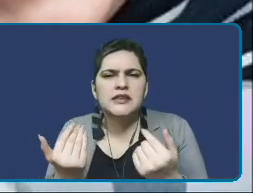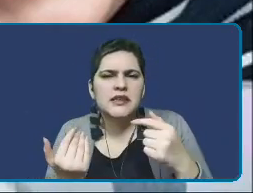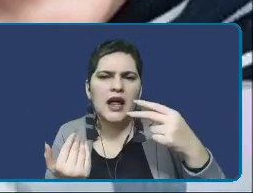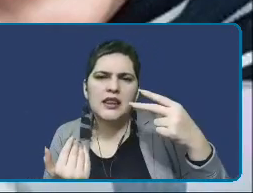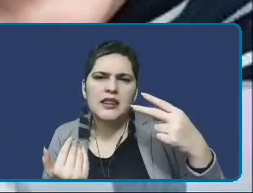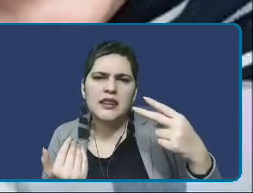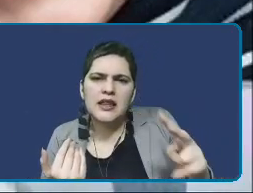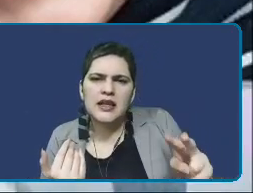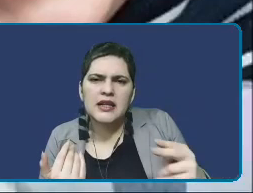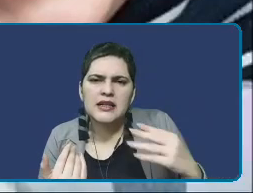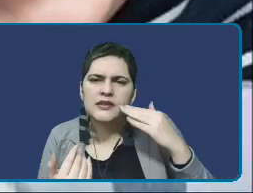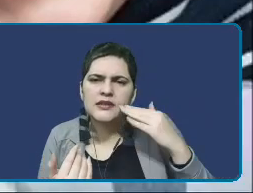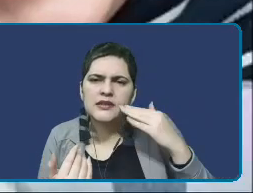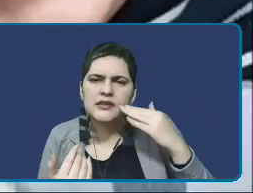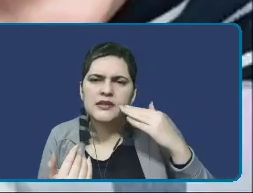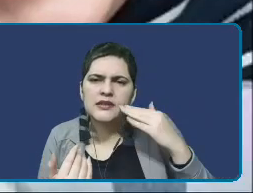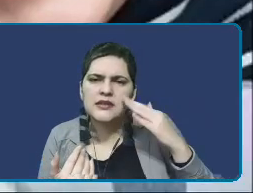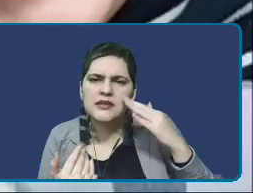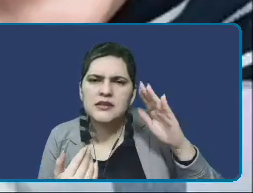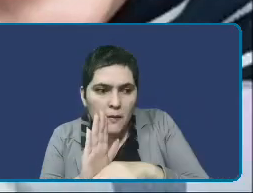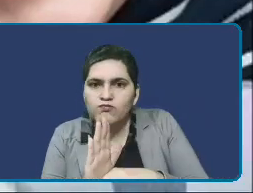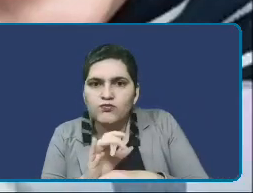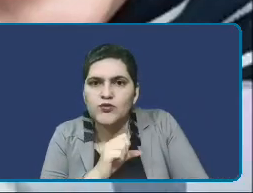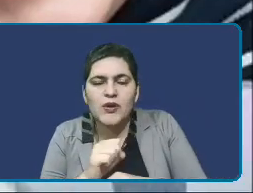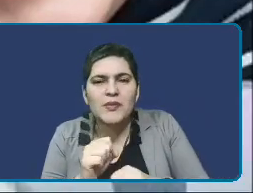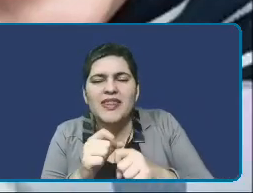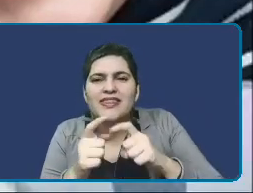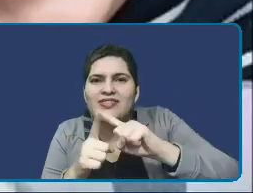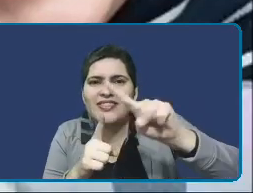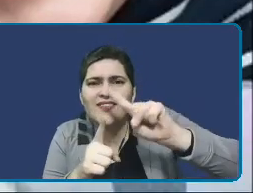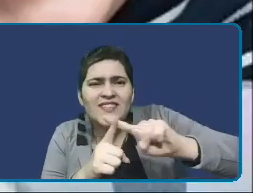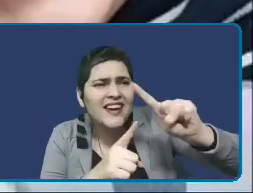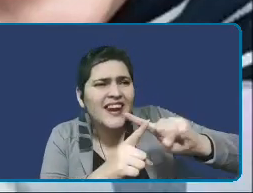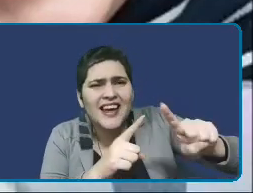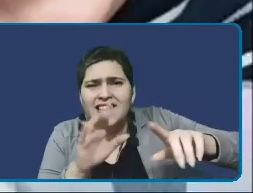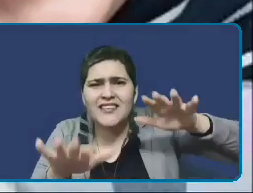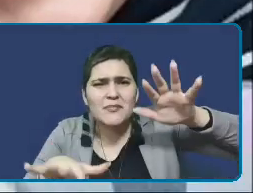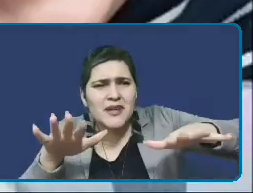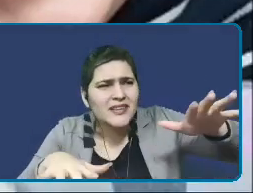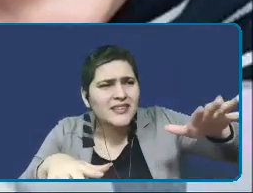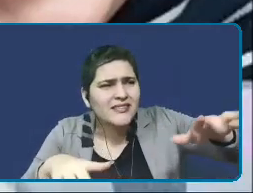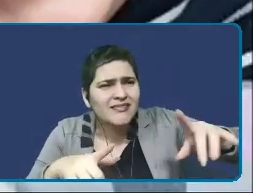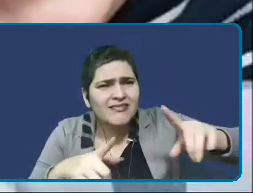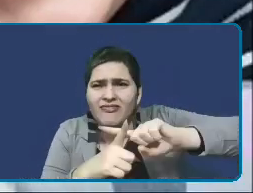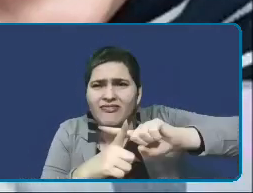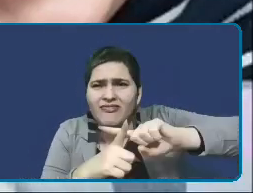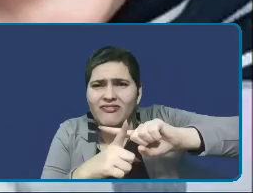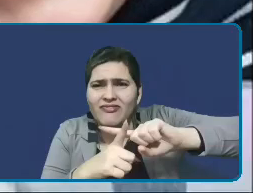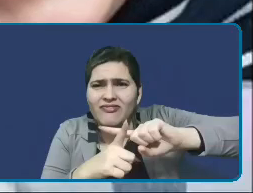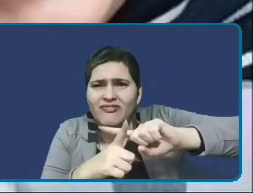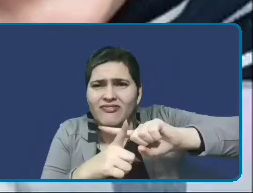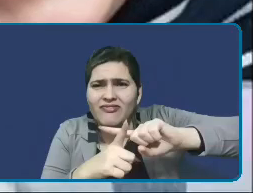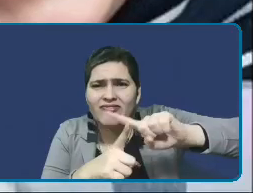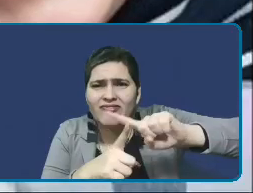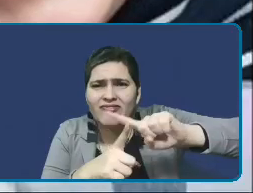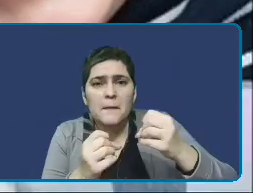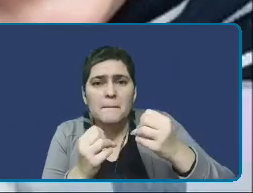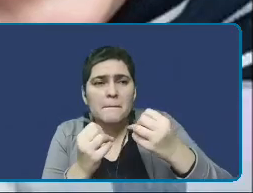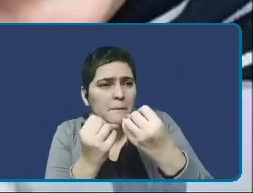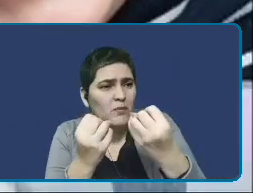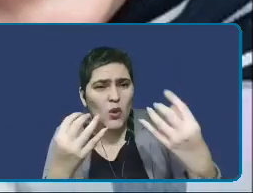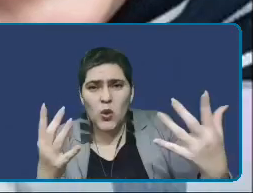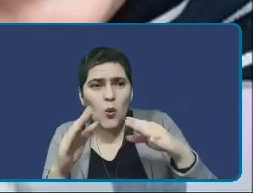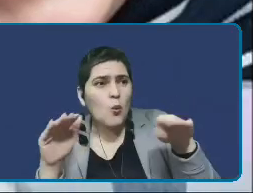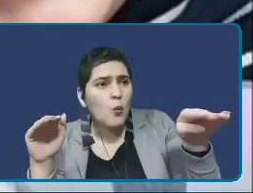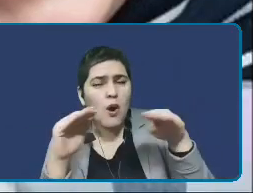específicas porque la variabilidad es muy grande. No todos tienen los mismos síntomas, no todos tienen la misma dificultad.